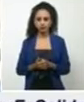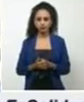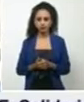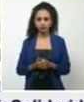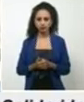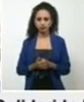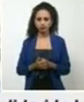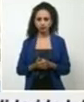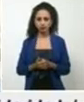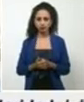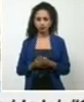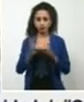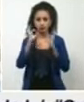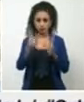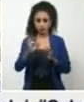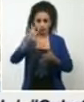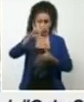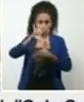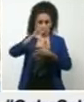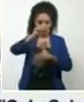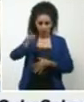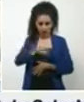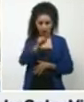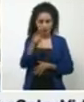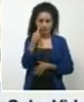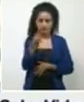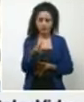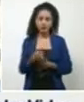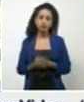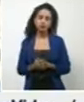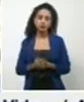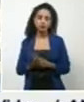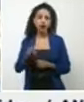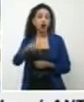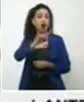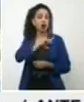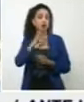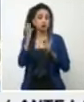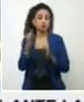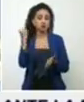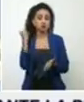Específicamente en la región de las Américas, ayer se confirmaron